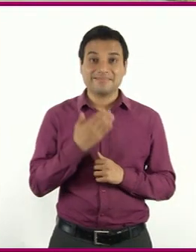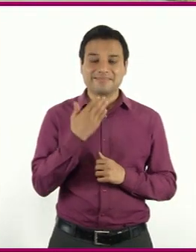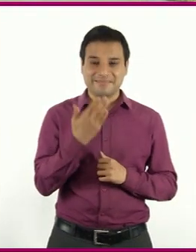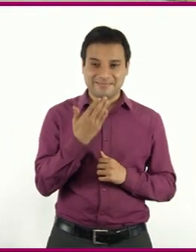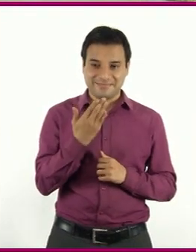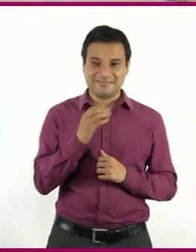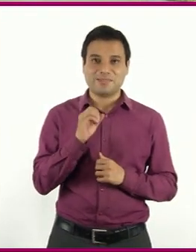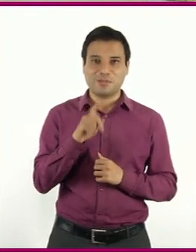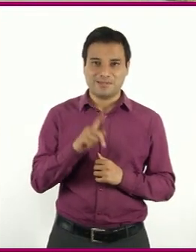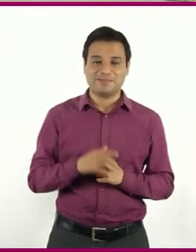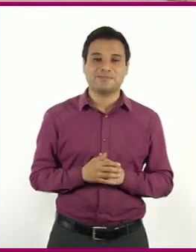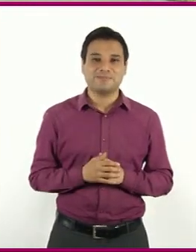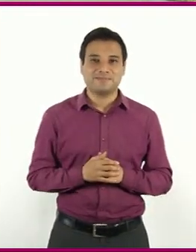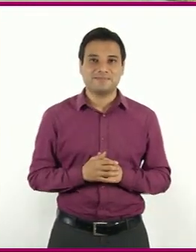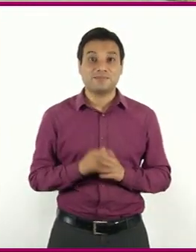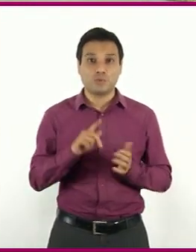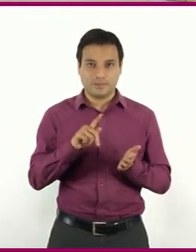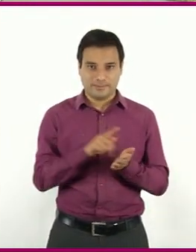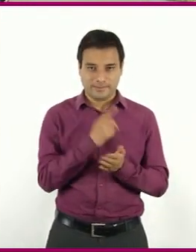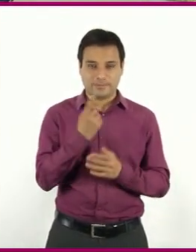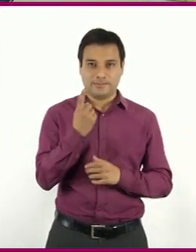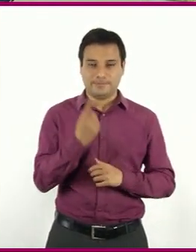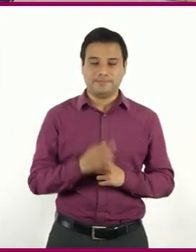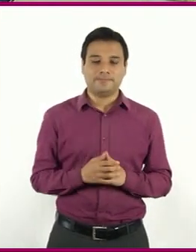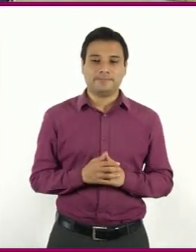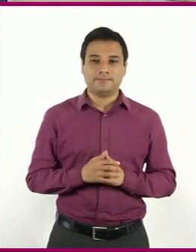Exactamente, eso pasa. Bien, una más y cambiamos.